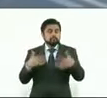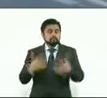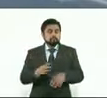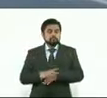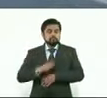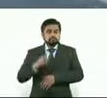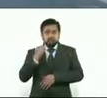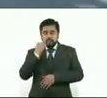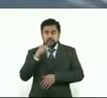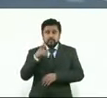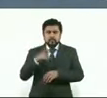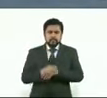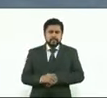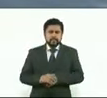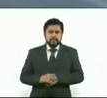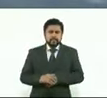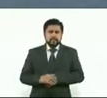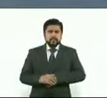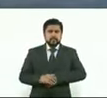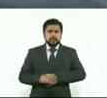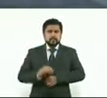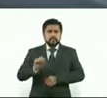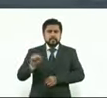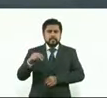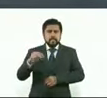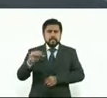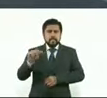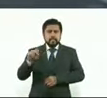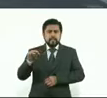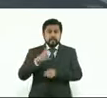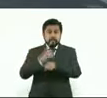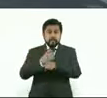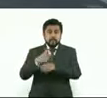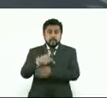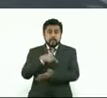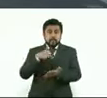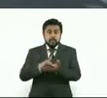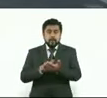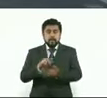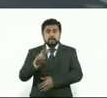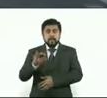extraordinario, así que San Clemente es el que está como líder, después Velasco, Caballero,